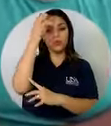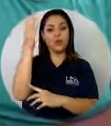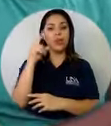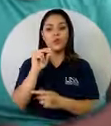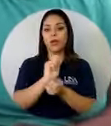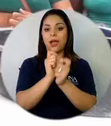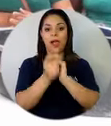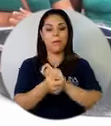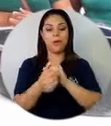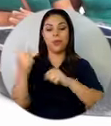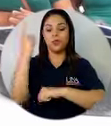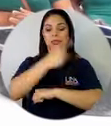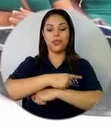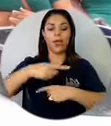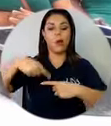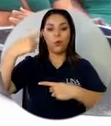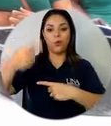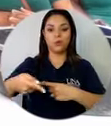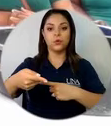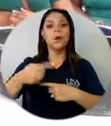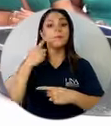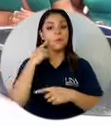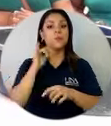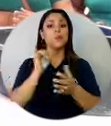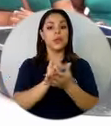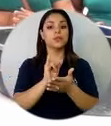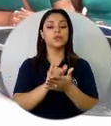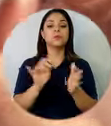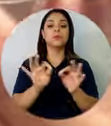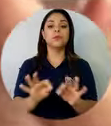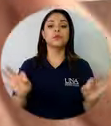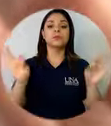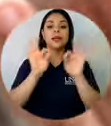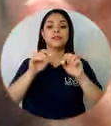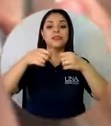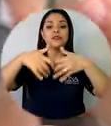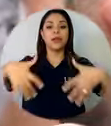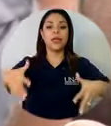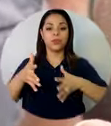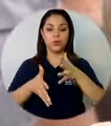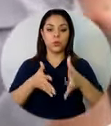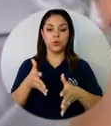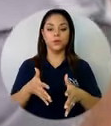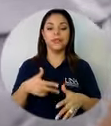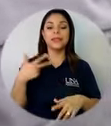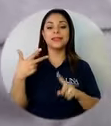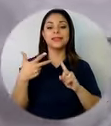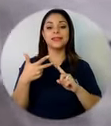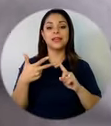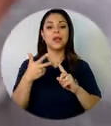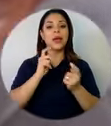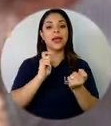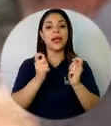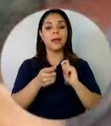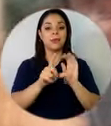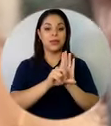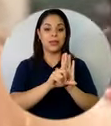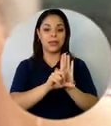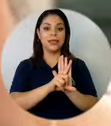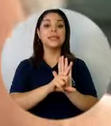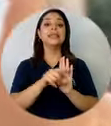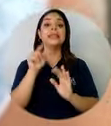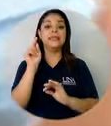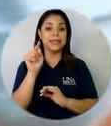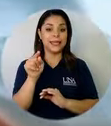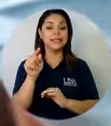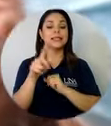mañana. Y por eso el tema de las redes de cuidado son tan importantes. Sí. Y una tercera línea de acción es cambios en la legislación, y